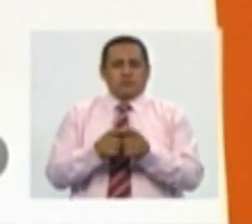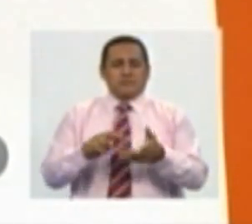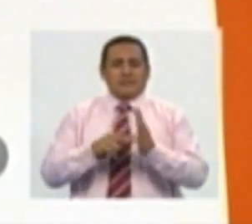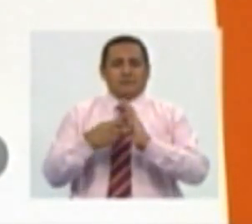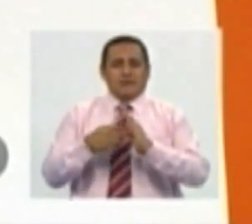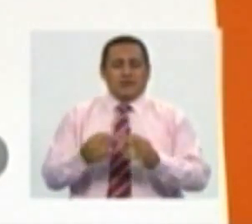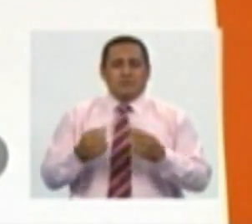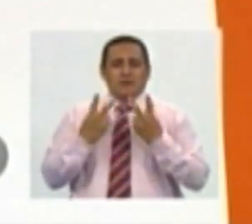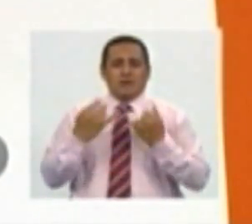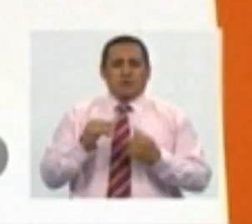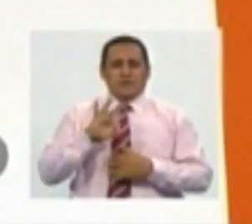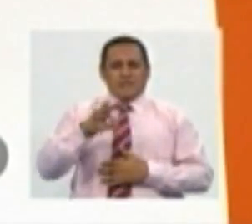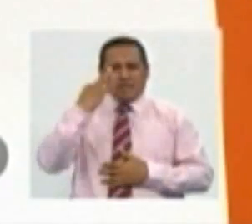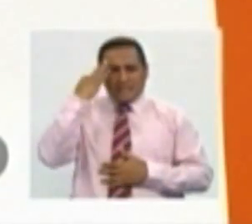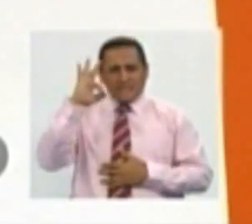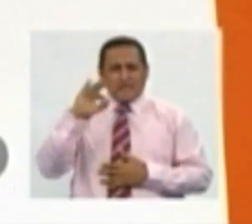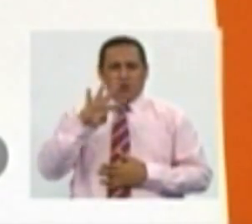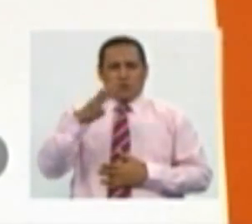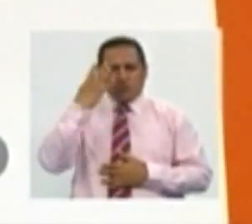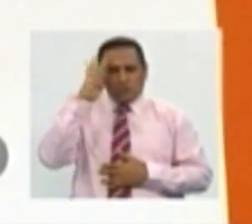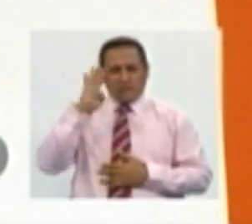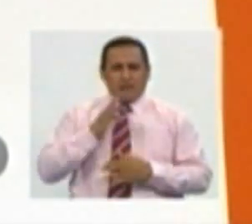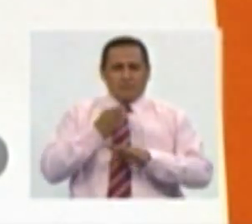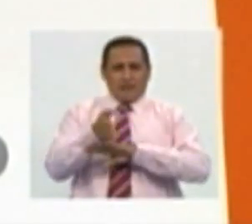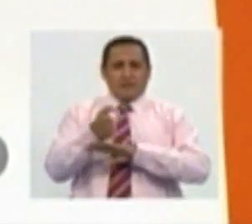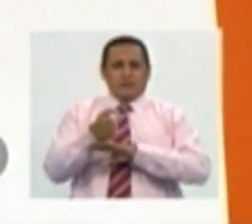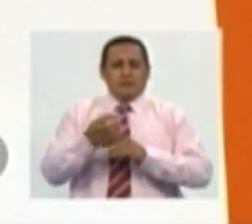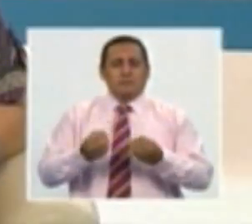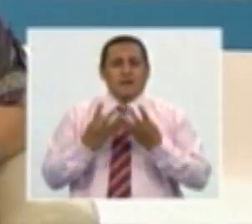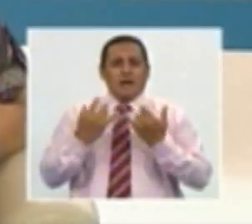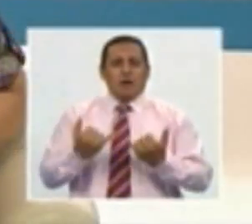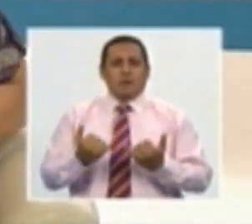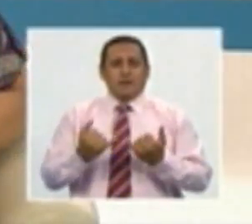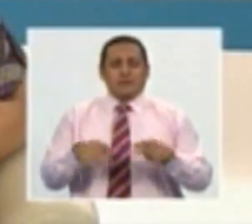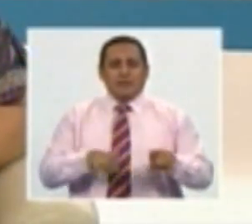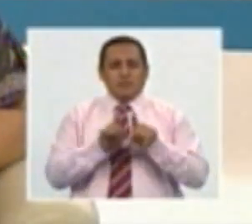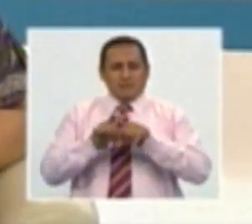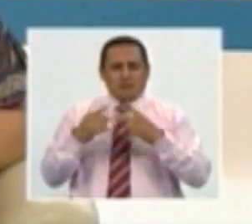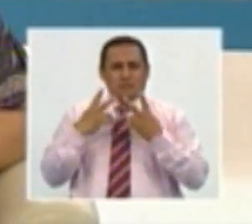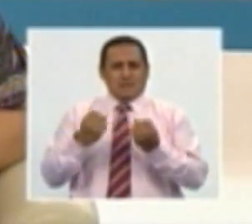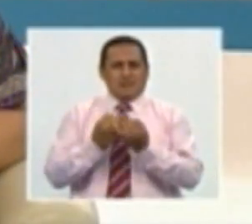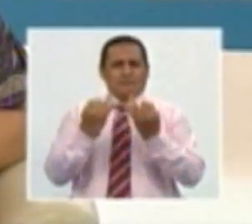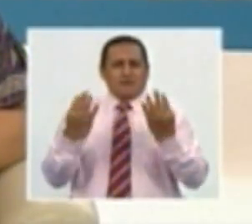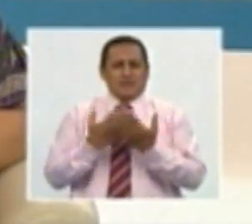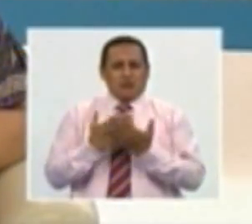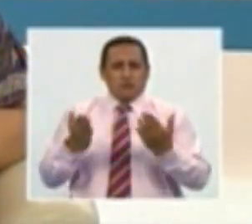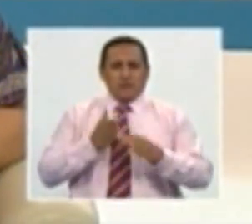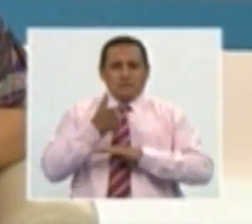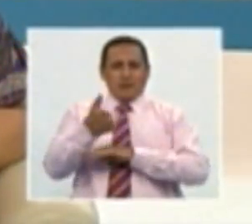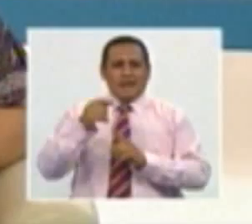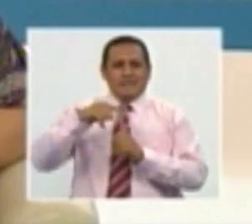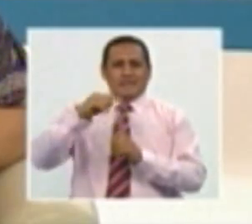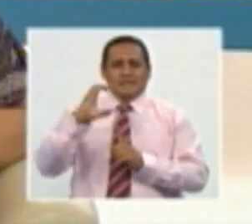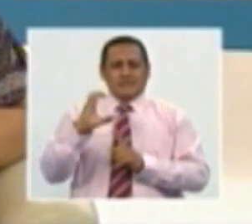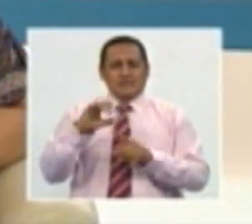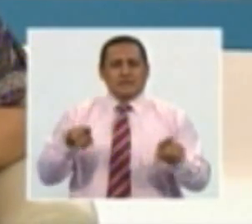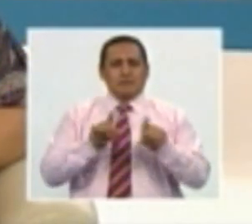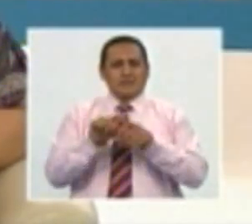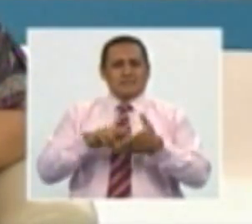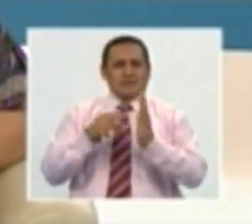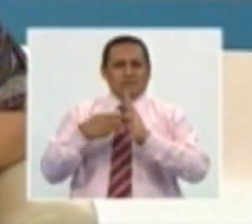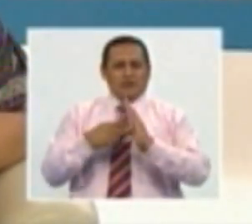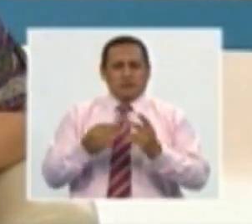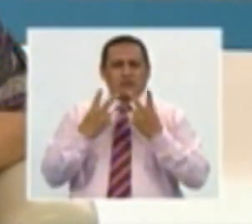posible. Estamos hablando de 3 días, 2 días para acudir a la empresa. Porque luego se han visto casos incluso que han llegado hasta el Tribunal Constitucional y